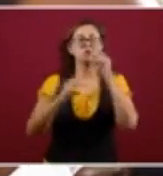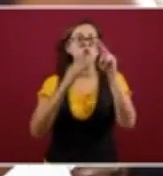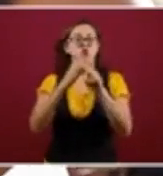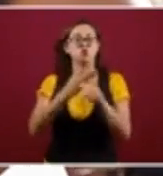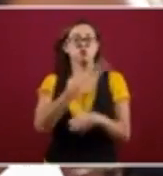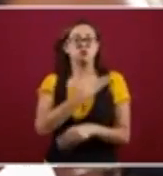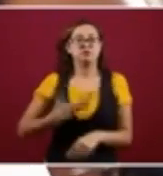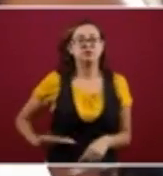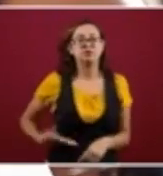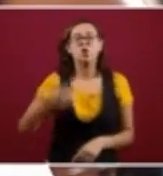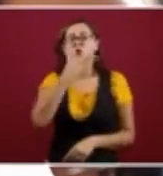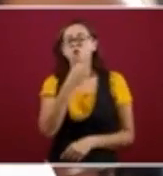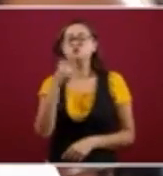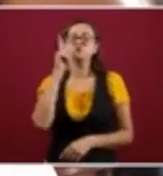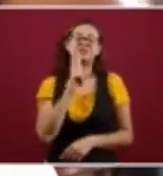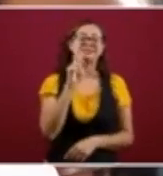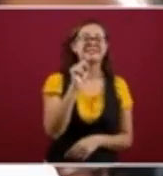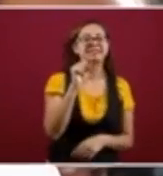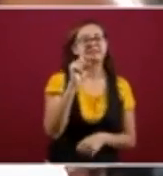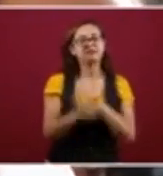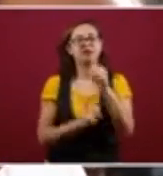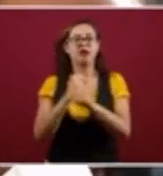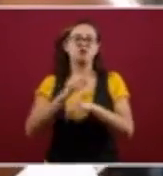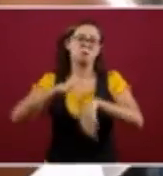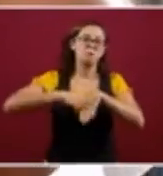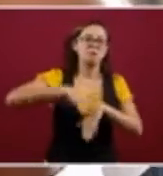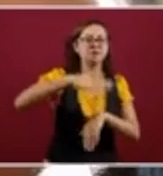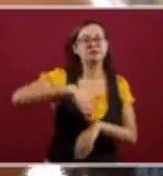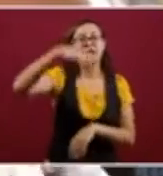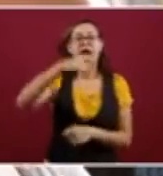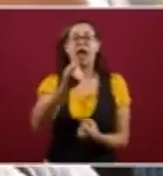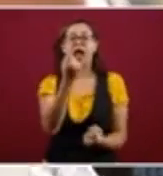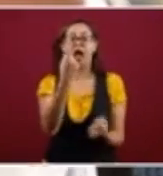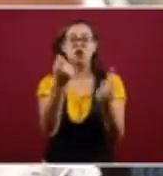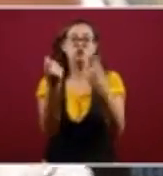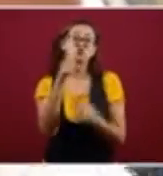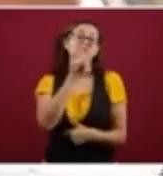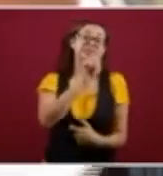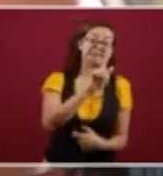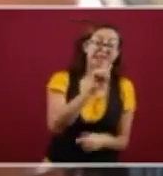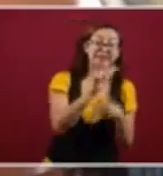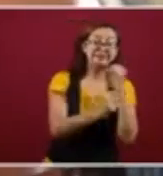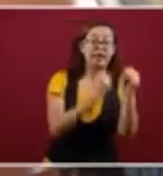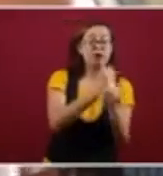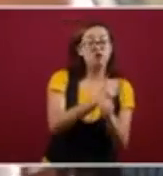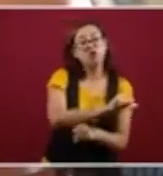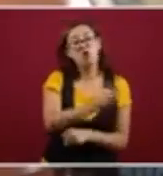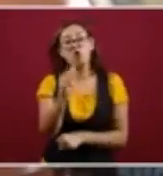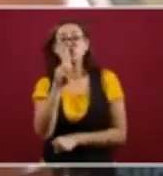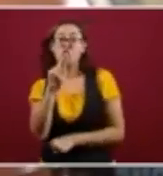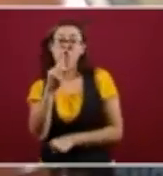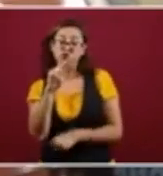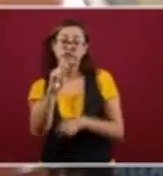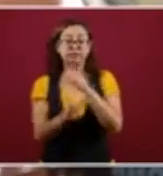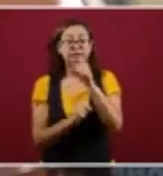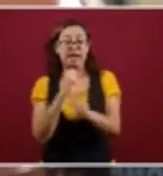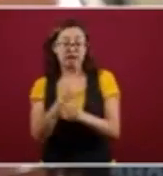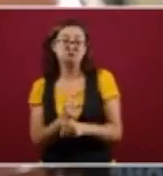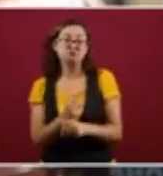años, algunos casos llegan a los 70 y cerca de los 80 años,